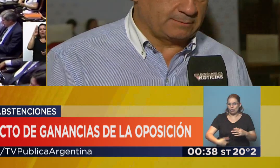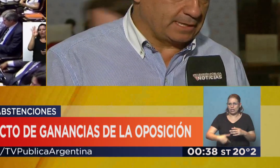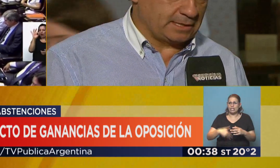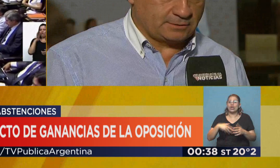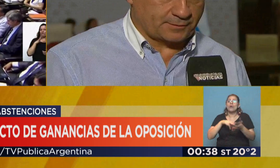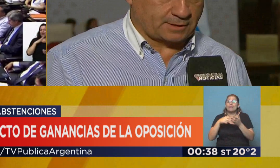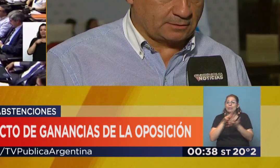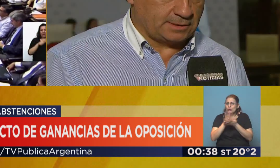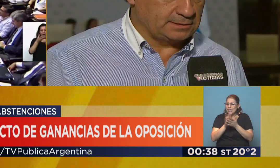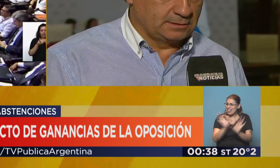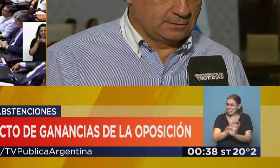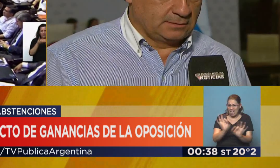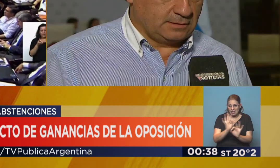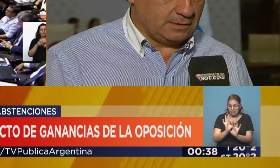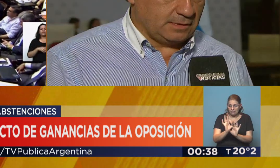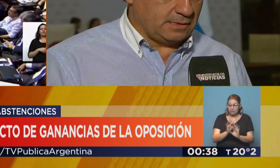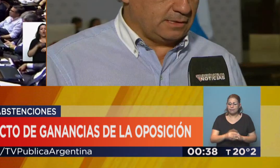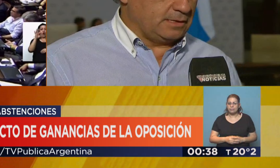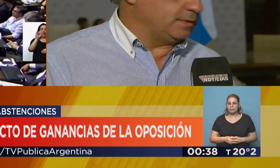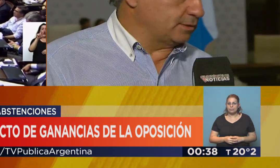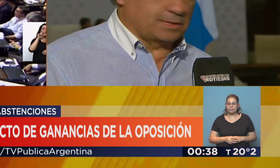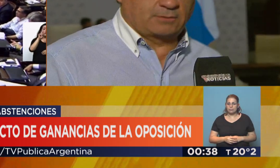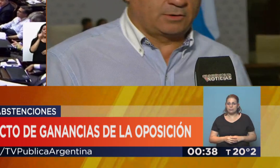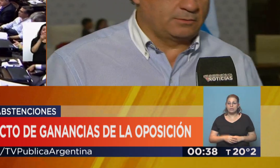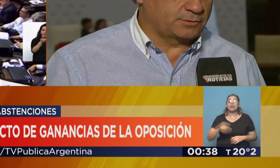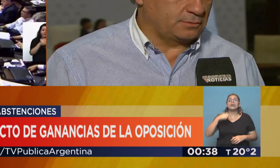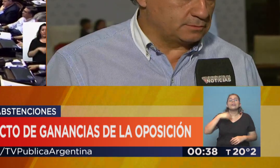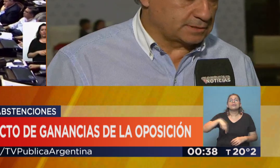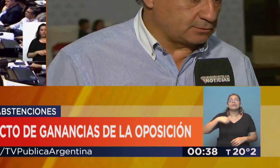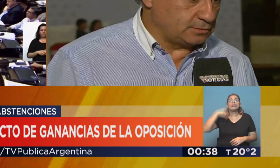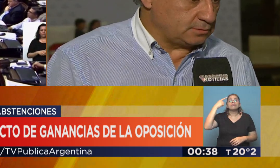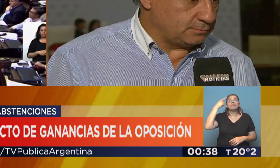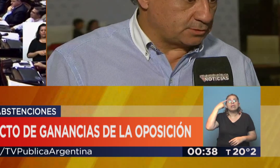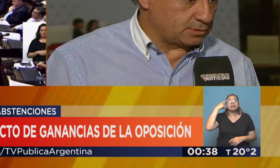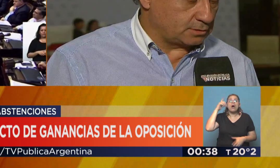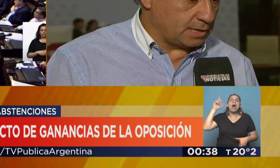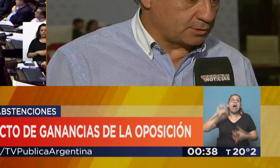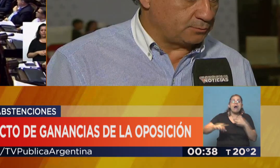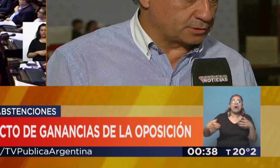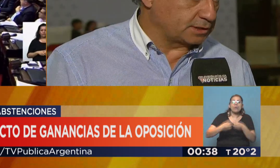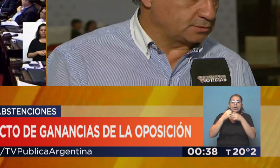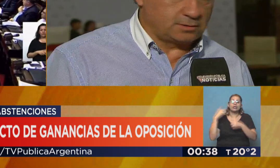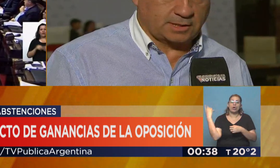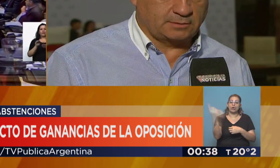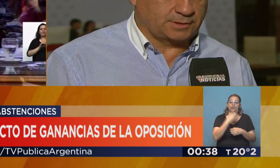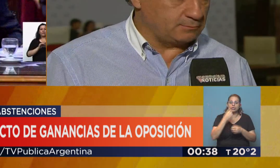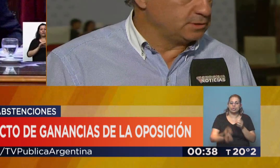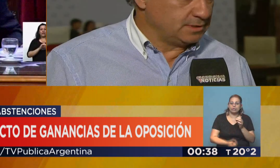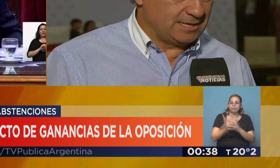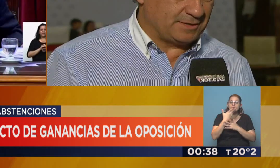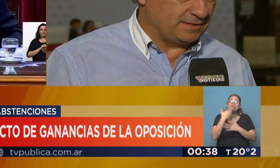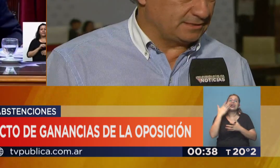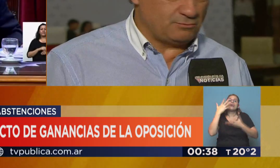los problemas de los trabajadores. Y creo que el acuerdo de todos sacó el mejor proyecto que